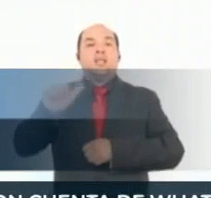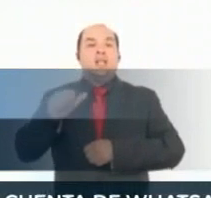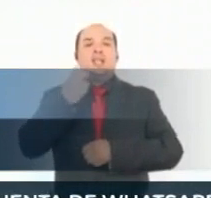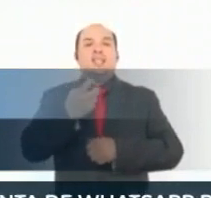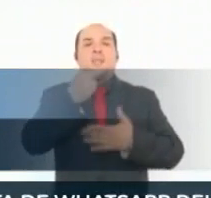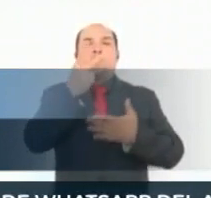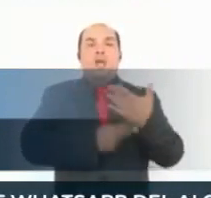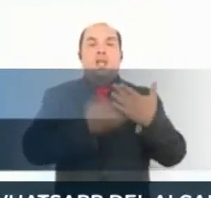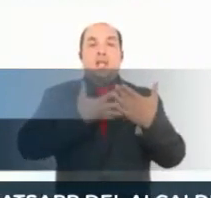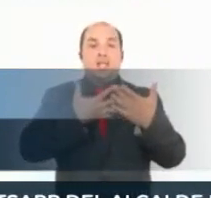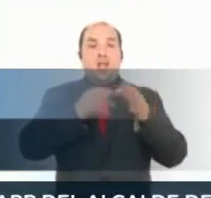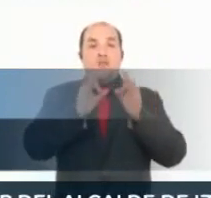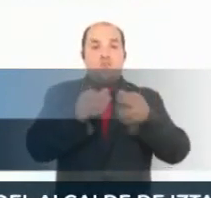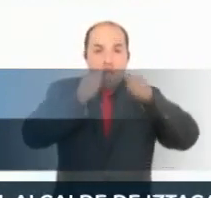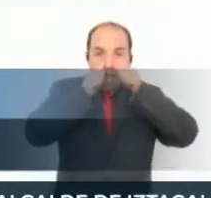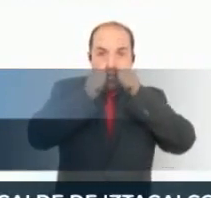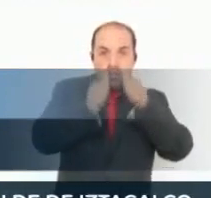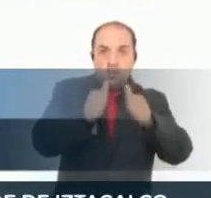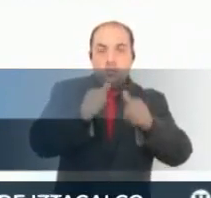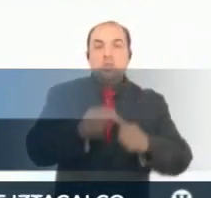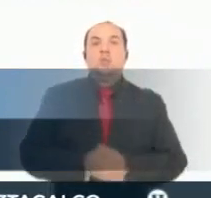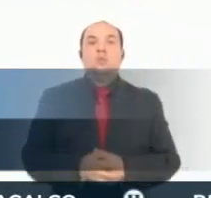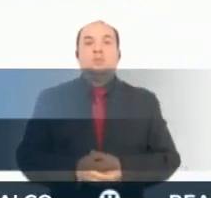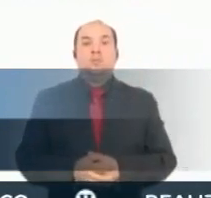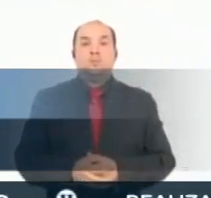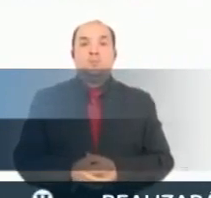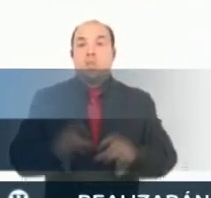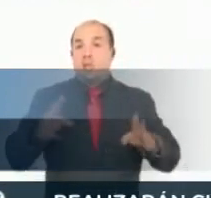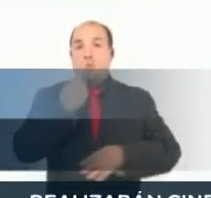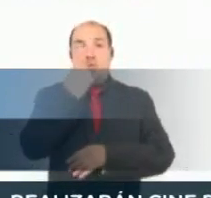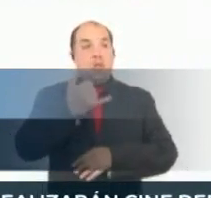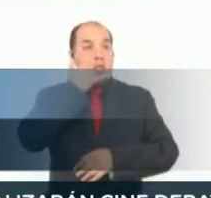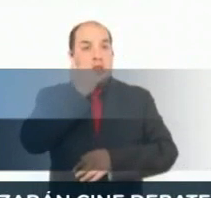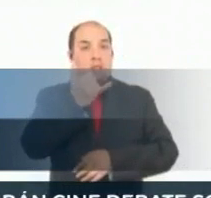que tiene una ruta de atención y que una sola llamada